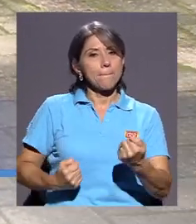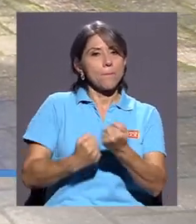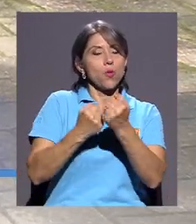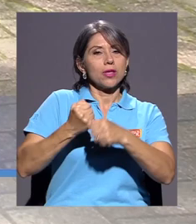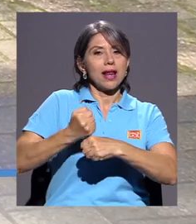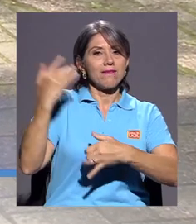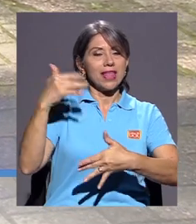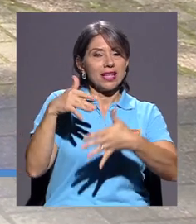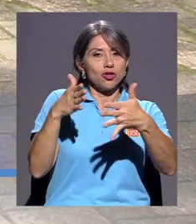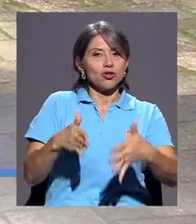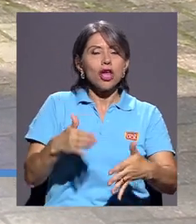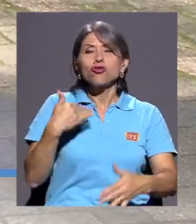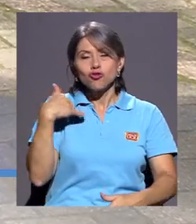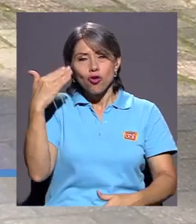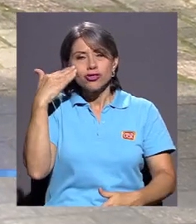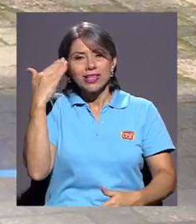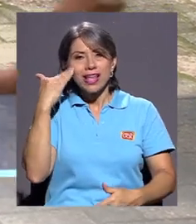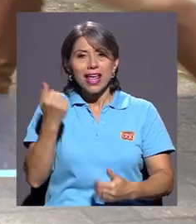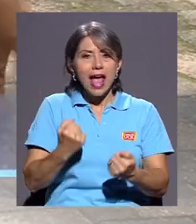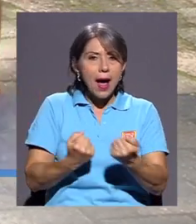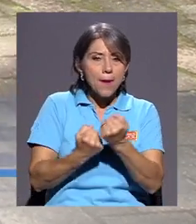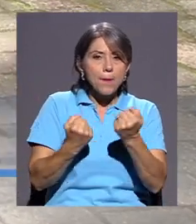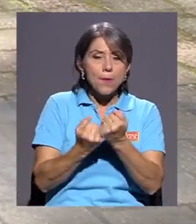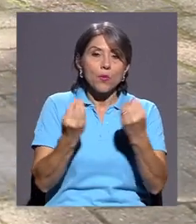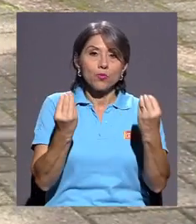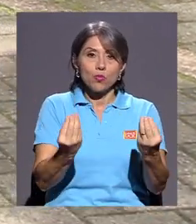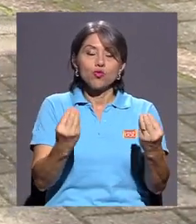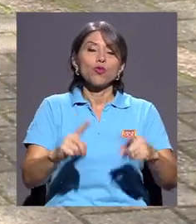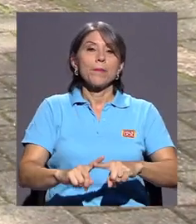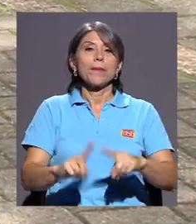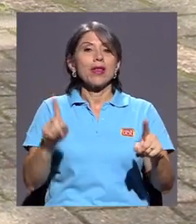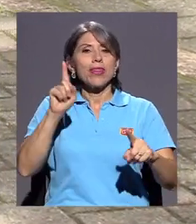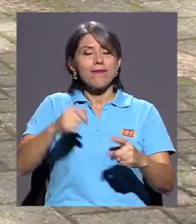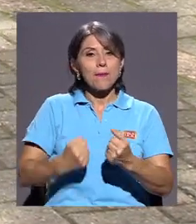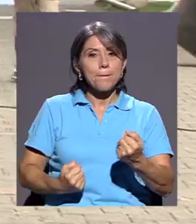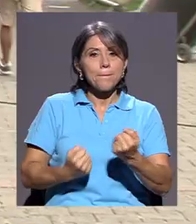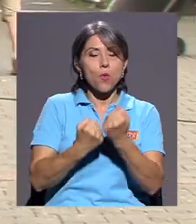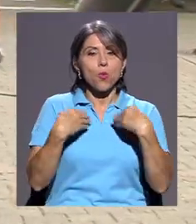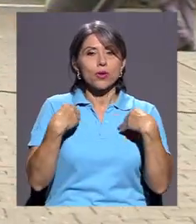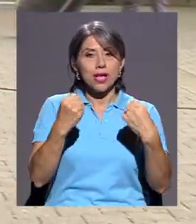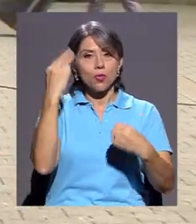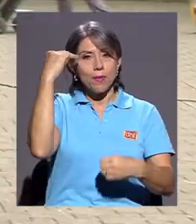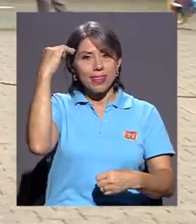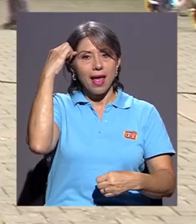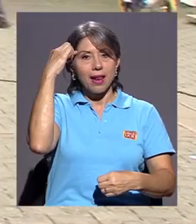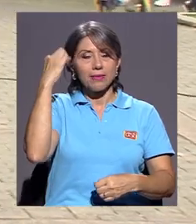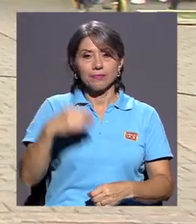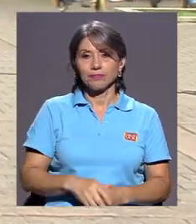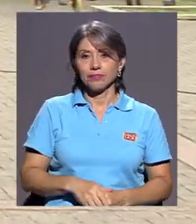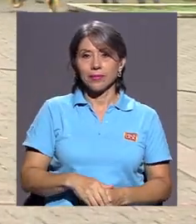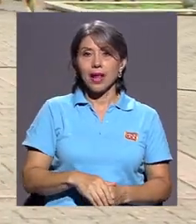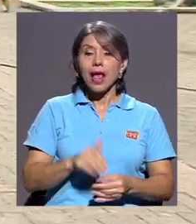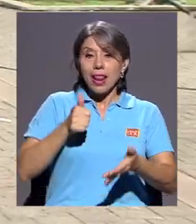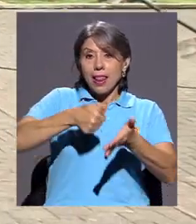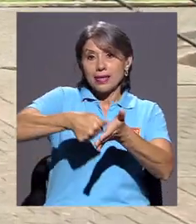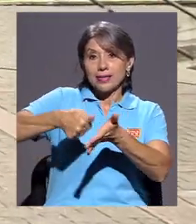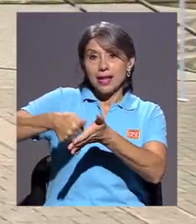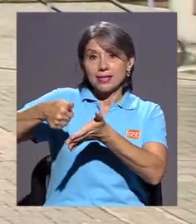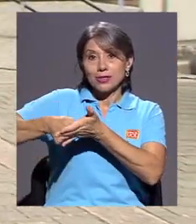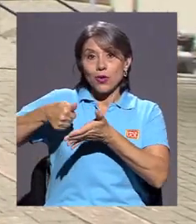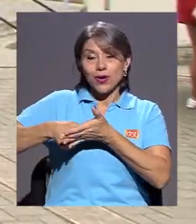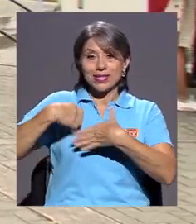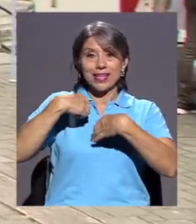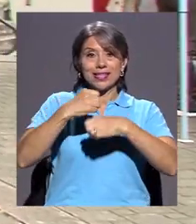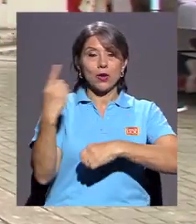la Federación de Estudiantes, yo sé que lo apoyan mucho, pero es la salud mental. Las elecciones